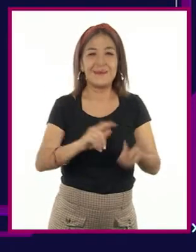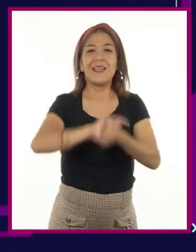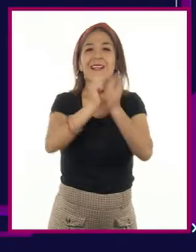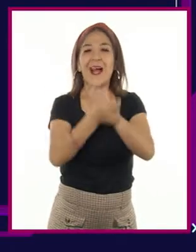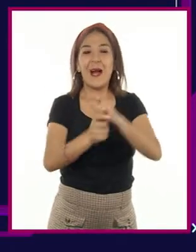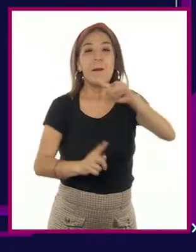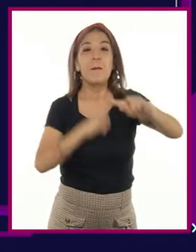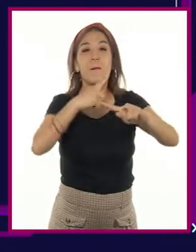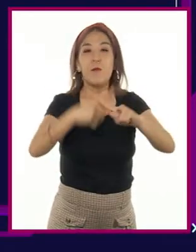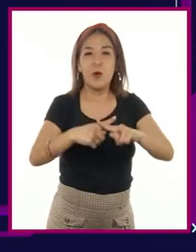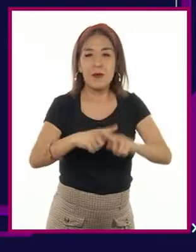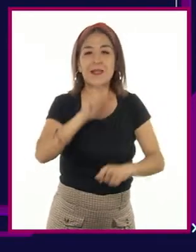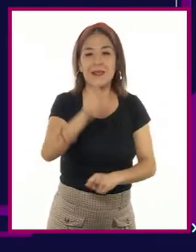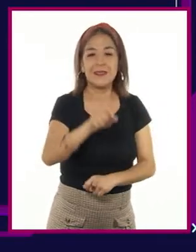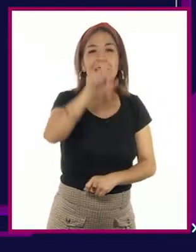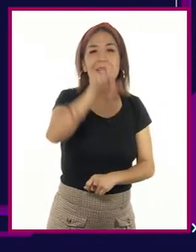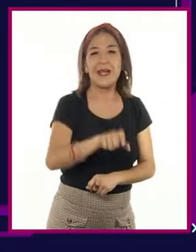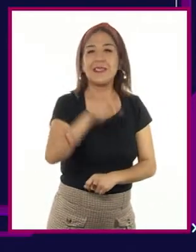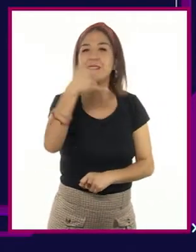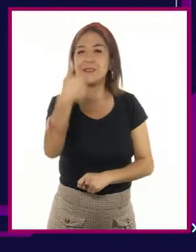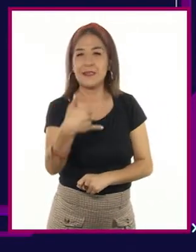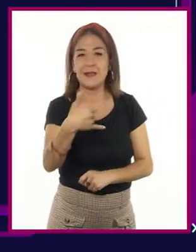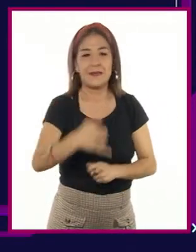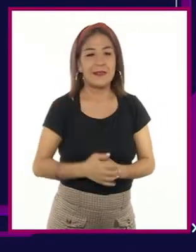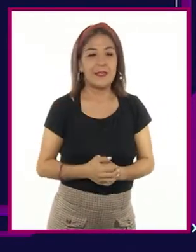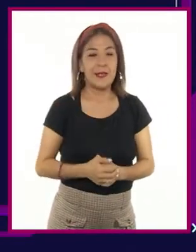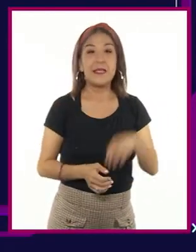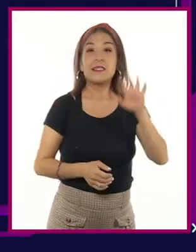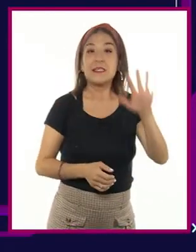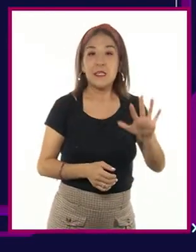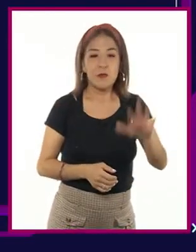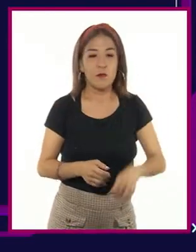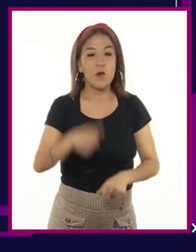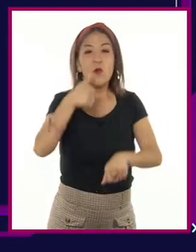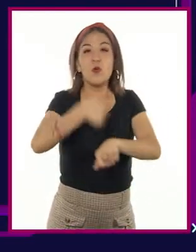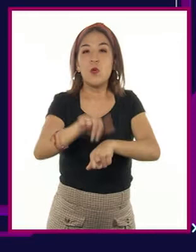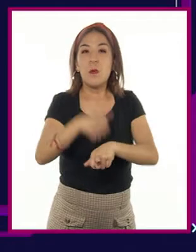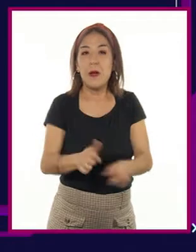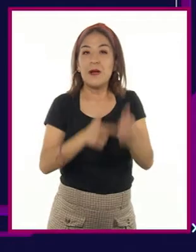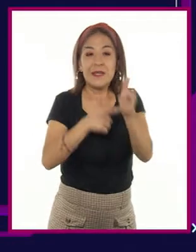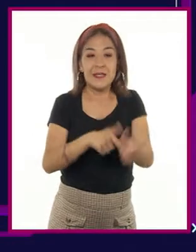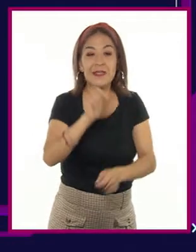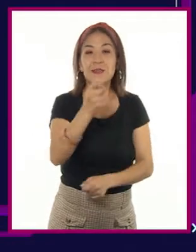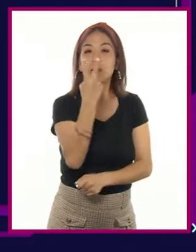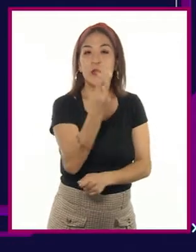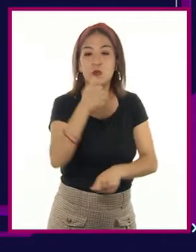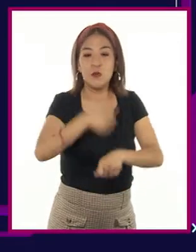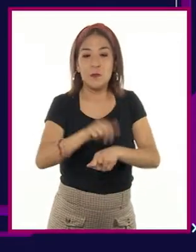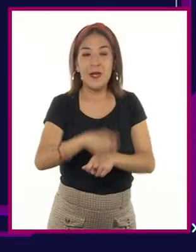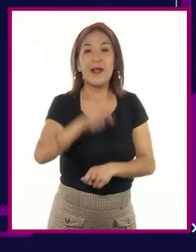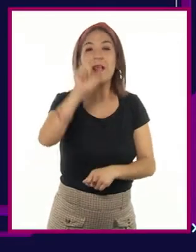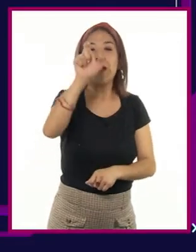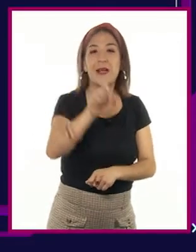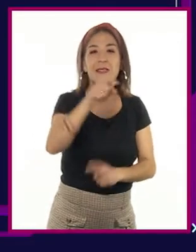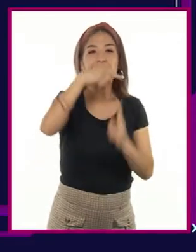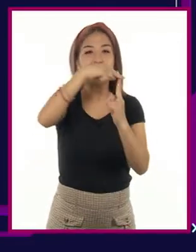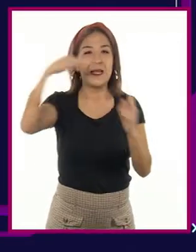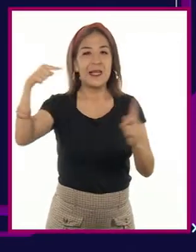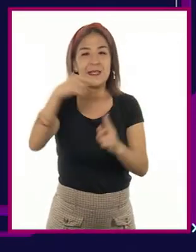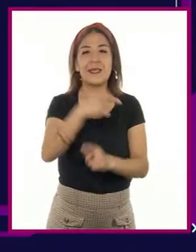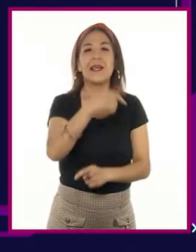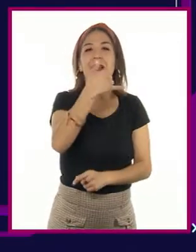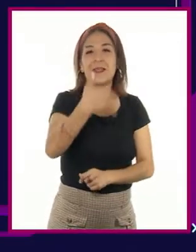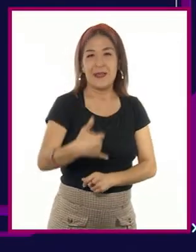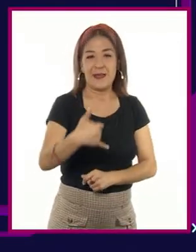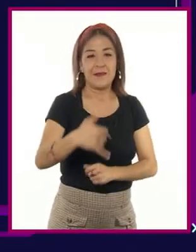representa como xy 5 el cociente de dos números es x entre y 6